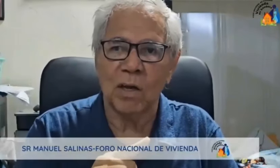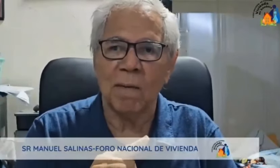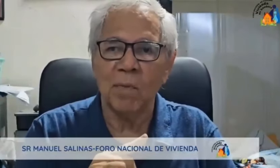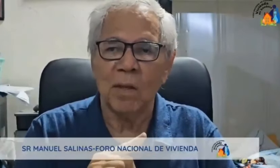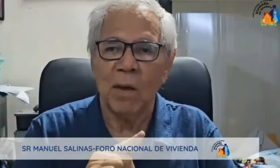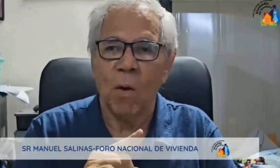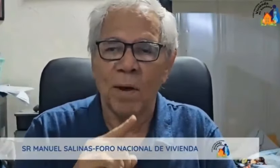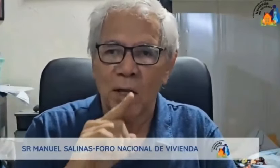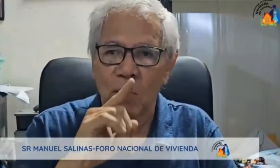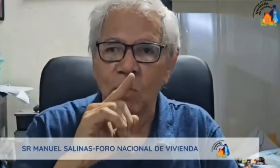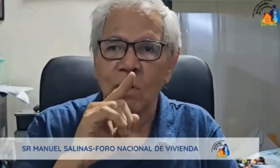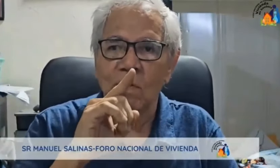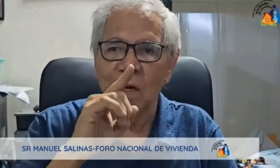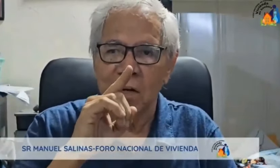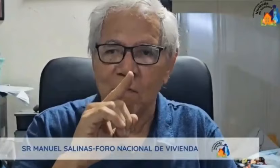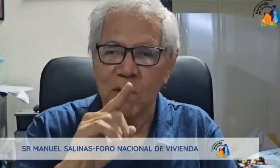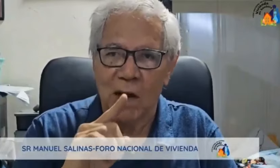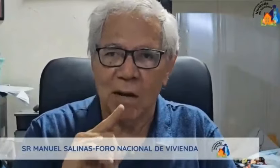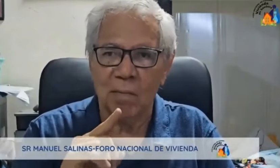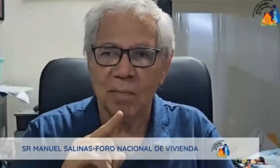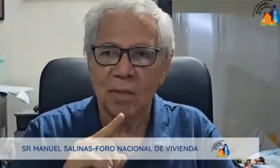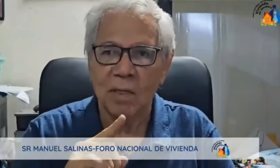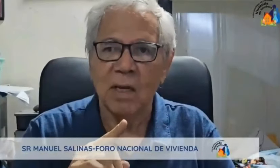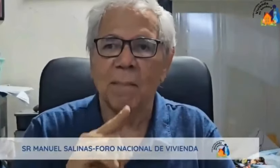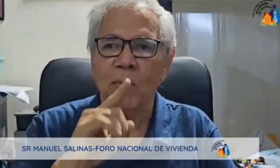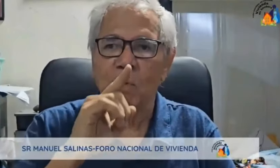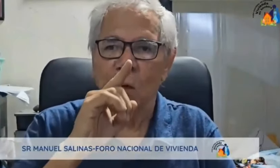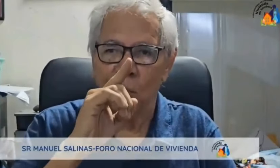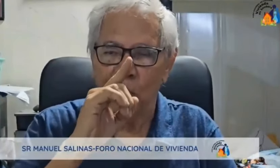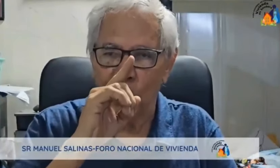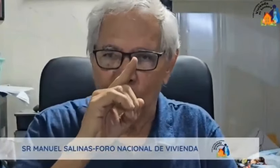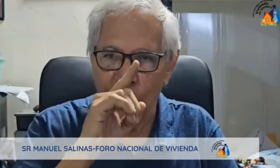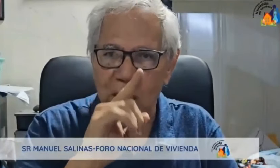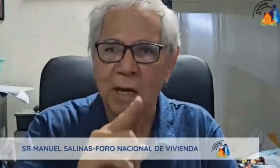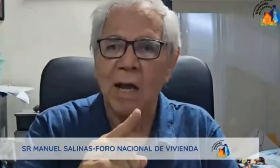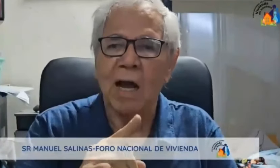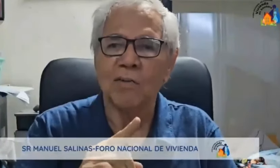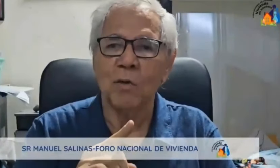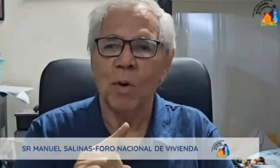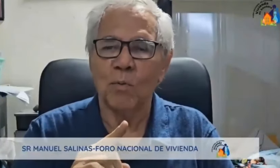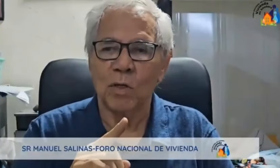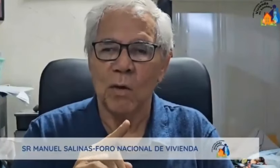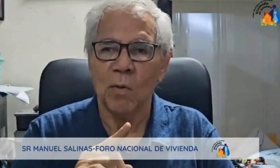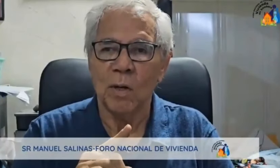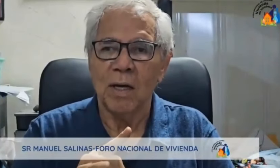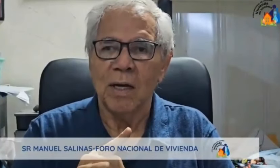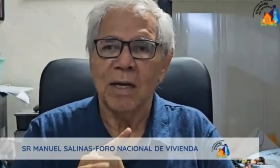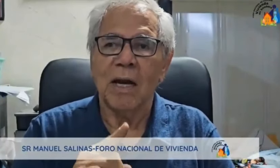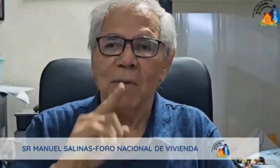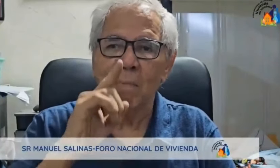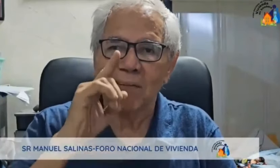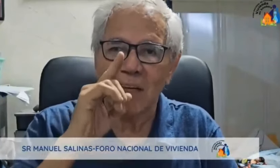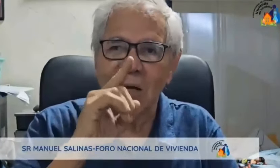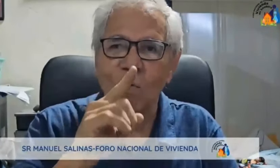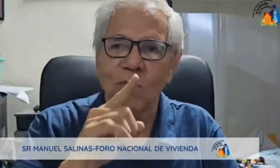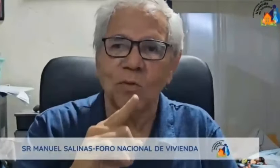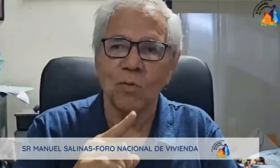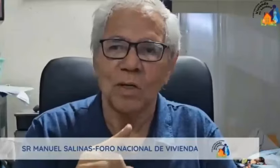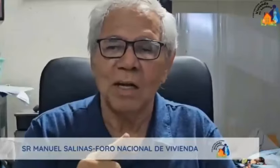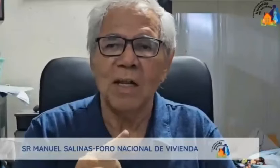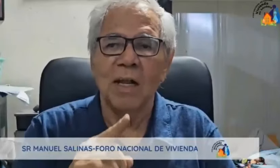presupuesto sea objeto de la regla fiscal. Y la Procuraduría así lo ha anunciado. Y la misma